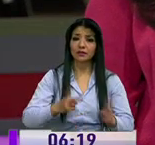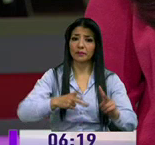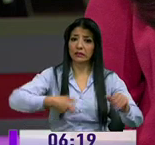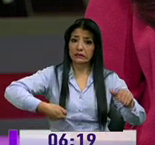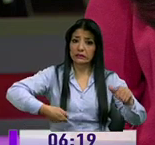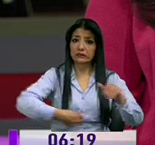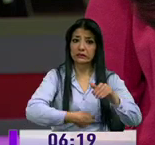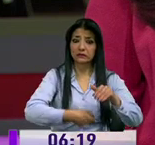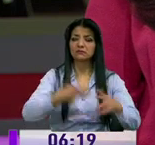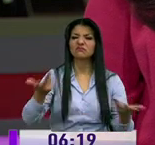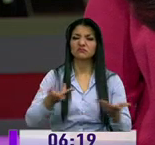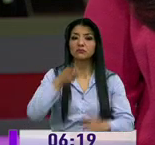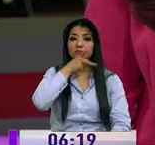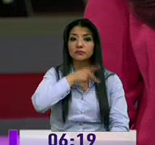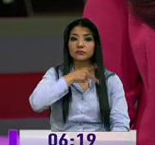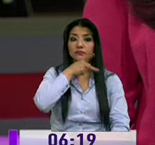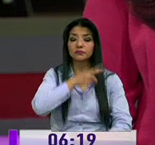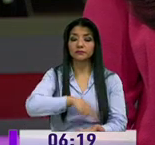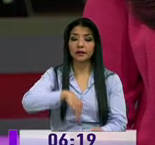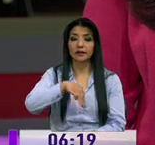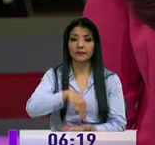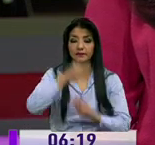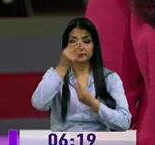cuchillo en Puerto Viejo, provincia de Manabí. Los detalles en el siguiente informe.